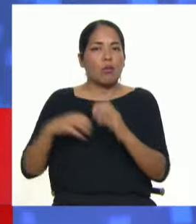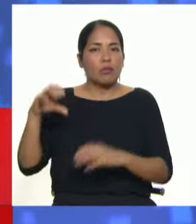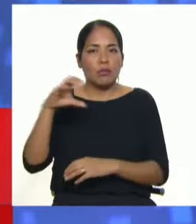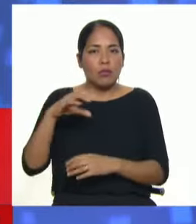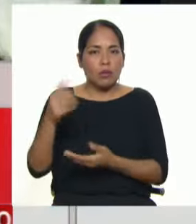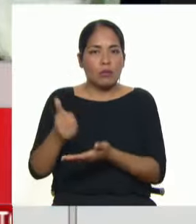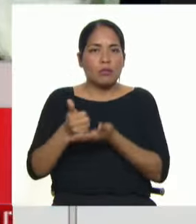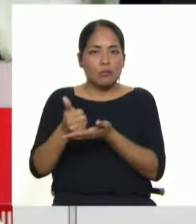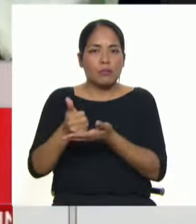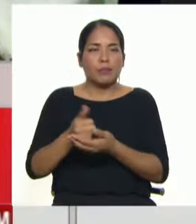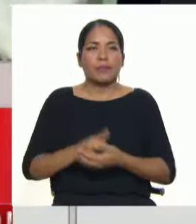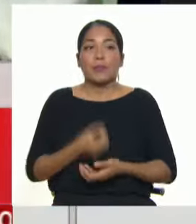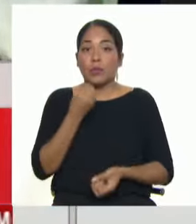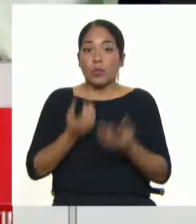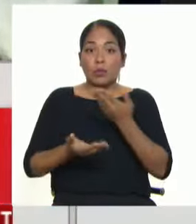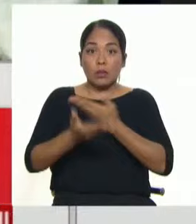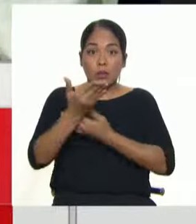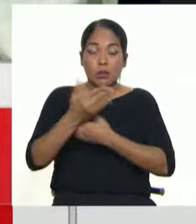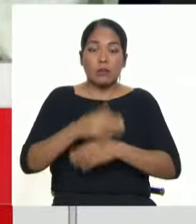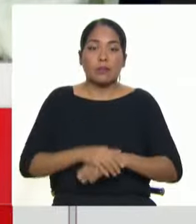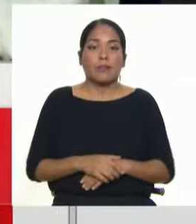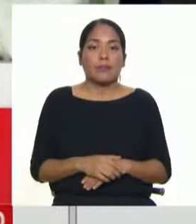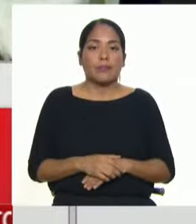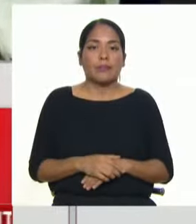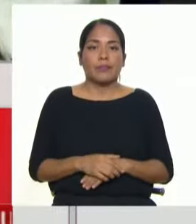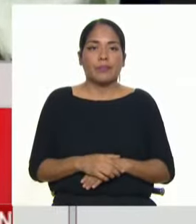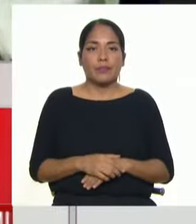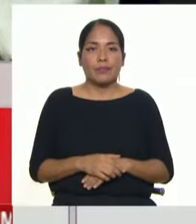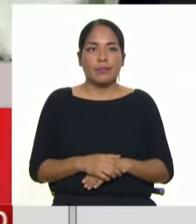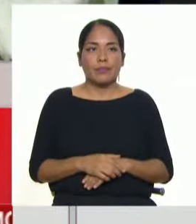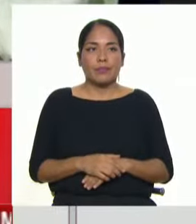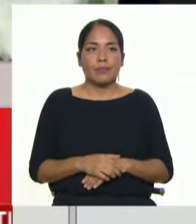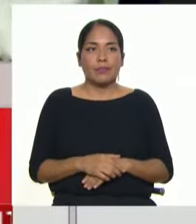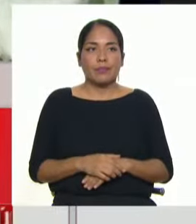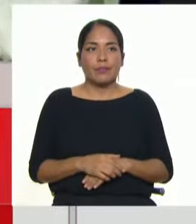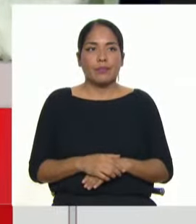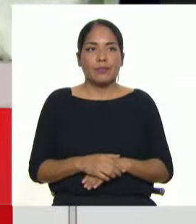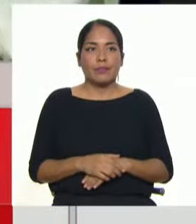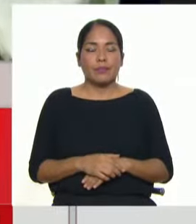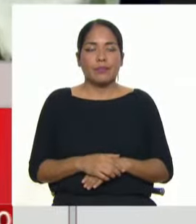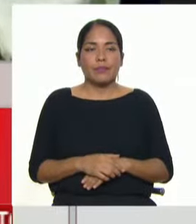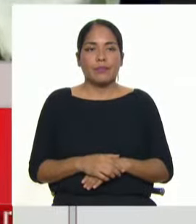Guerra. Buenos días, señorita. Dígame usted.